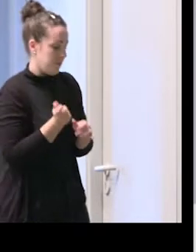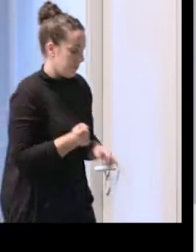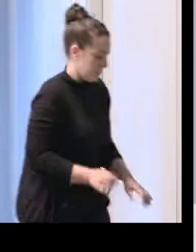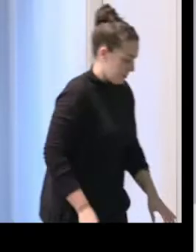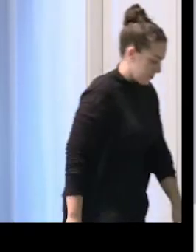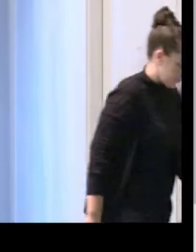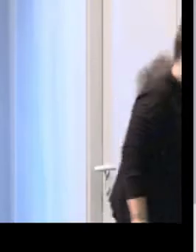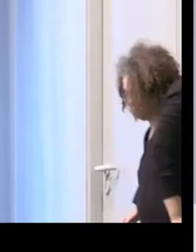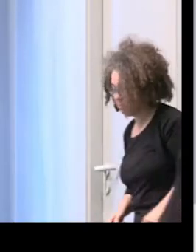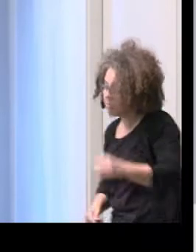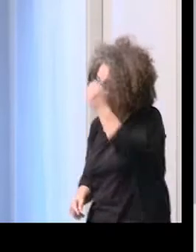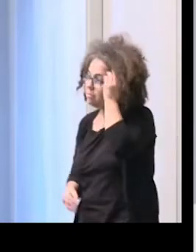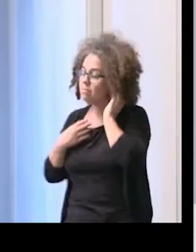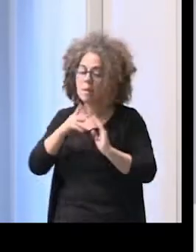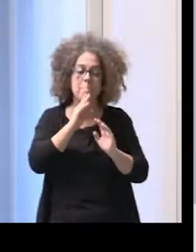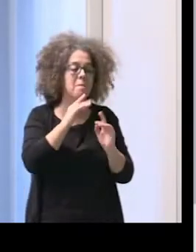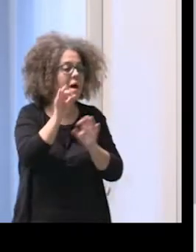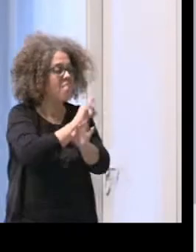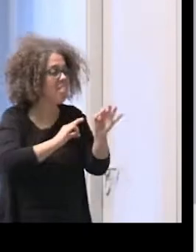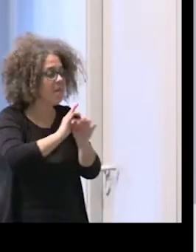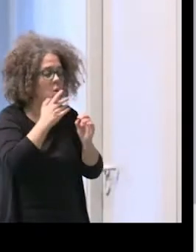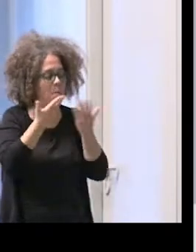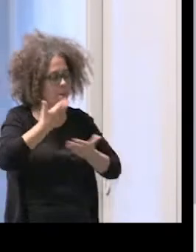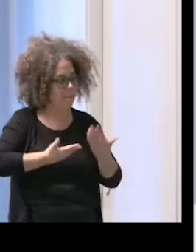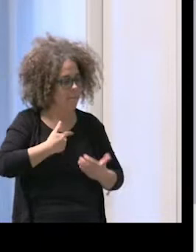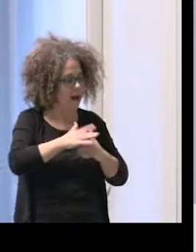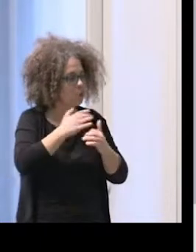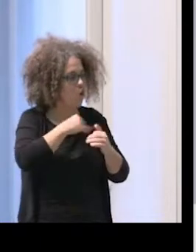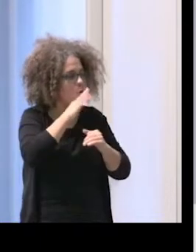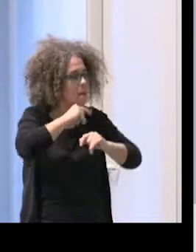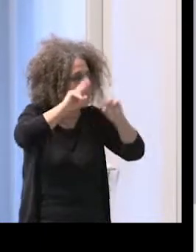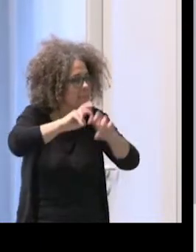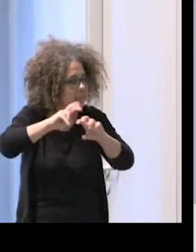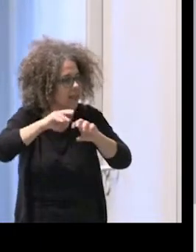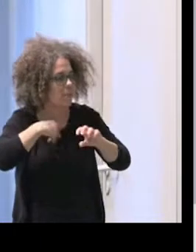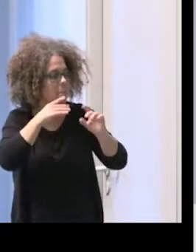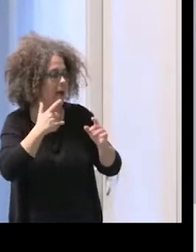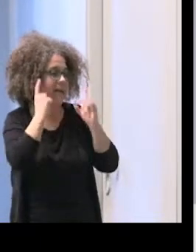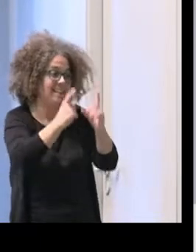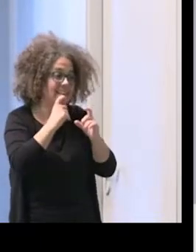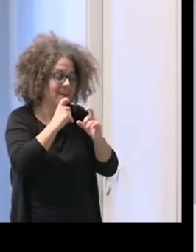neurosensorial y han sido el objeto fundamental de la investigación para tratar de reemplazarlas.